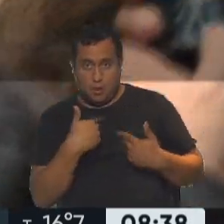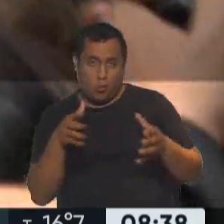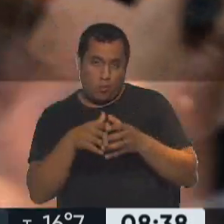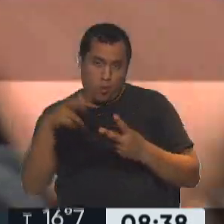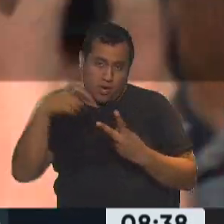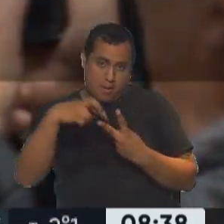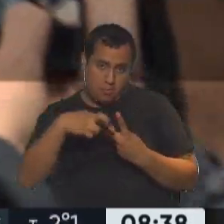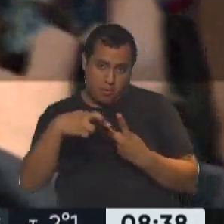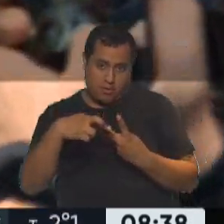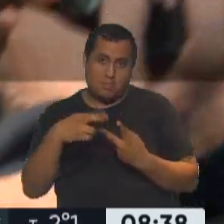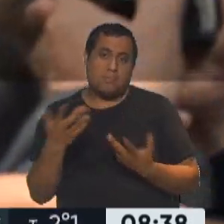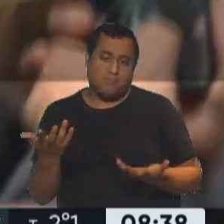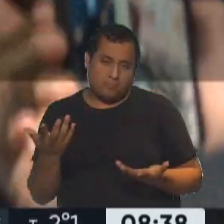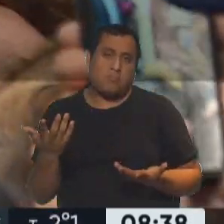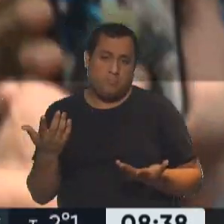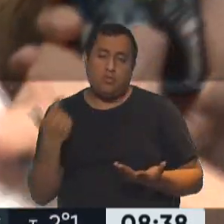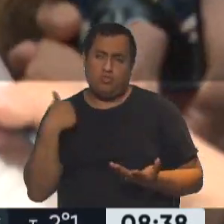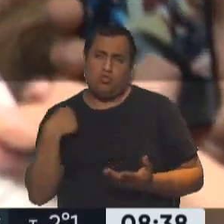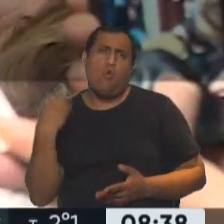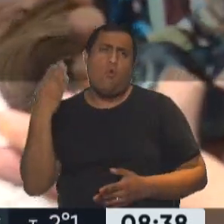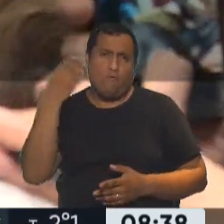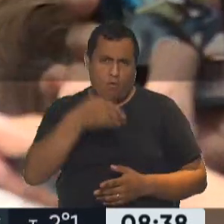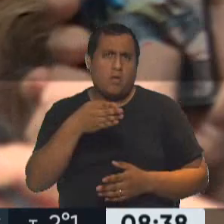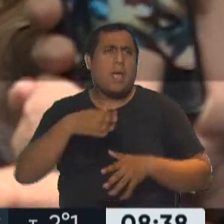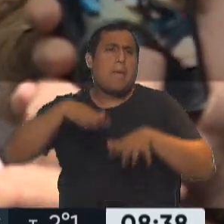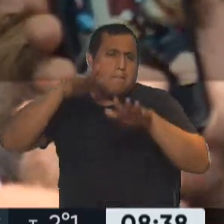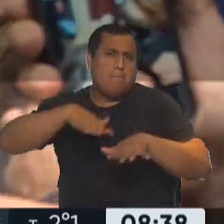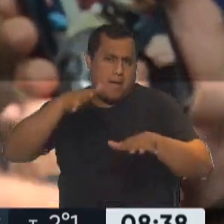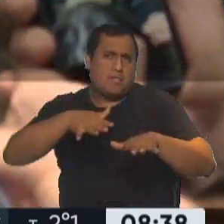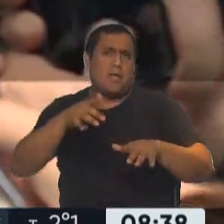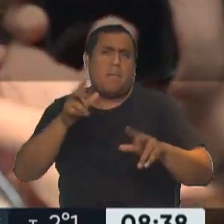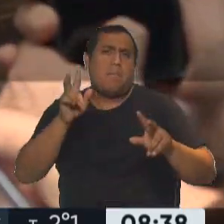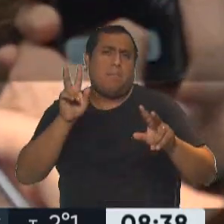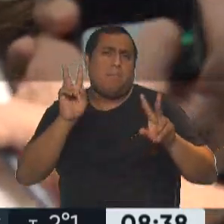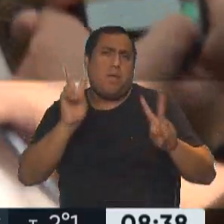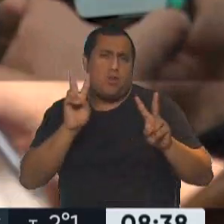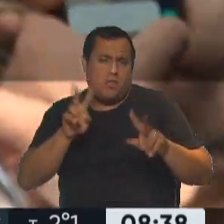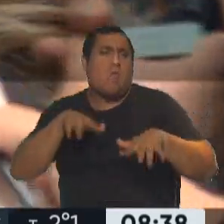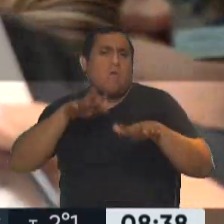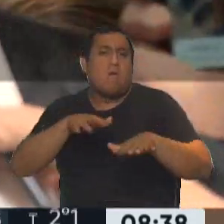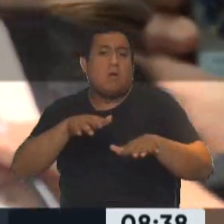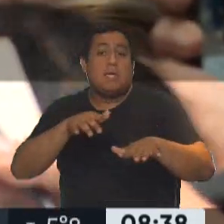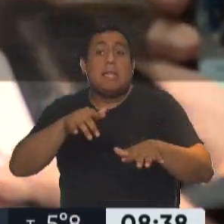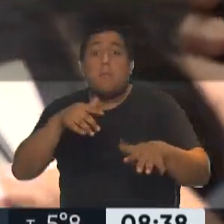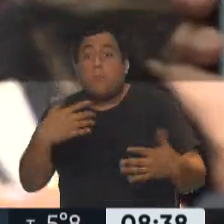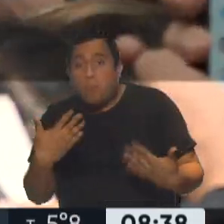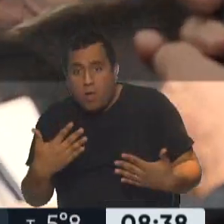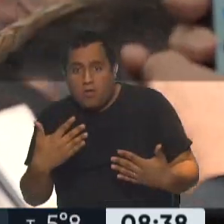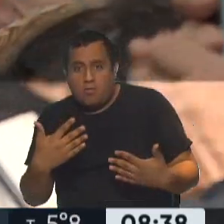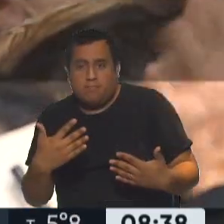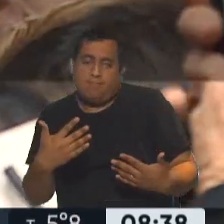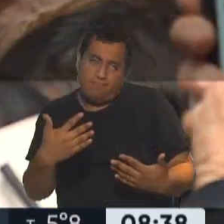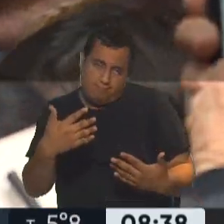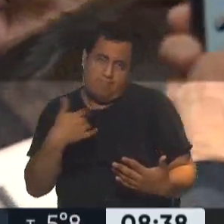Cámpora, yo voy, te canto ahí la marcha peronista 7 días seguido y en cuanto puedo pasa la historia.